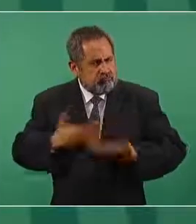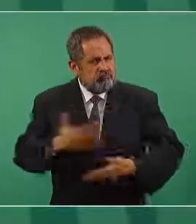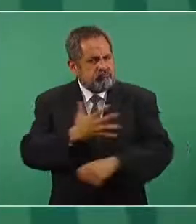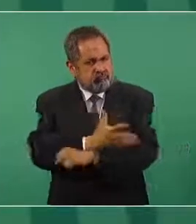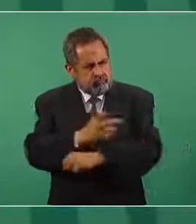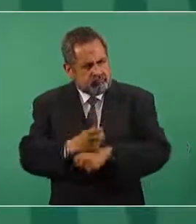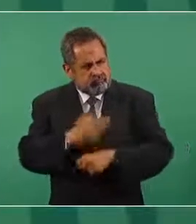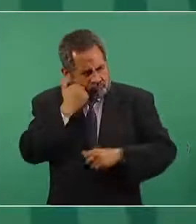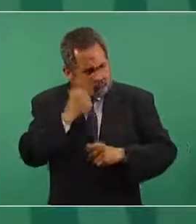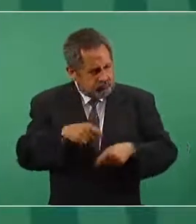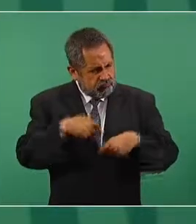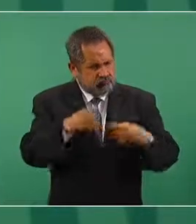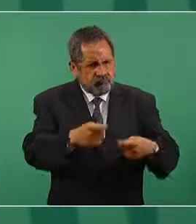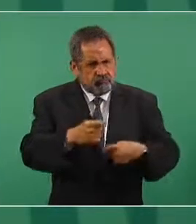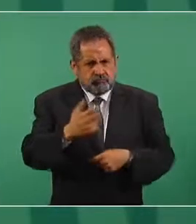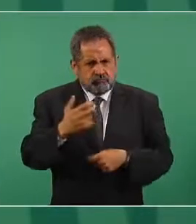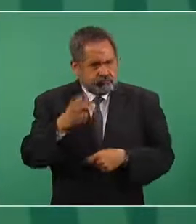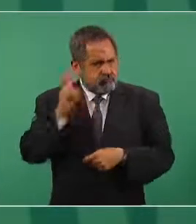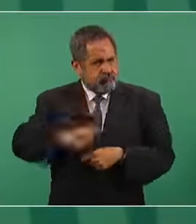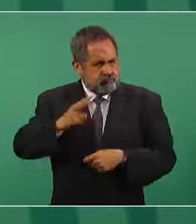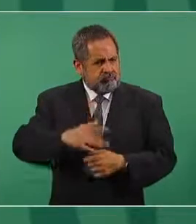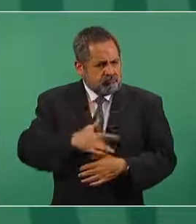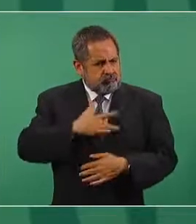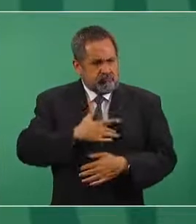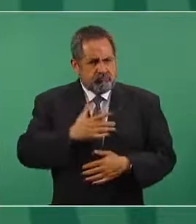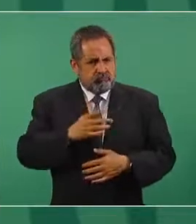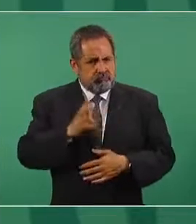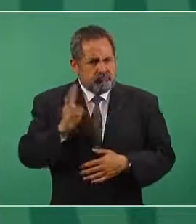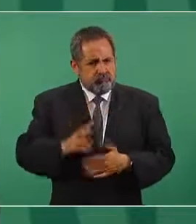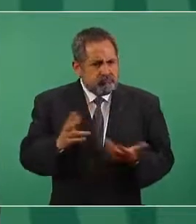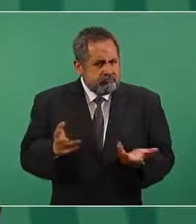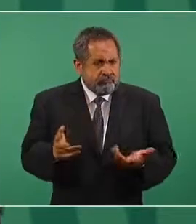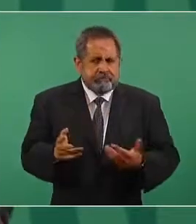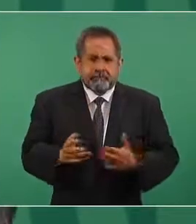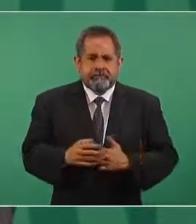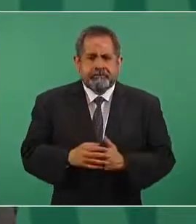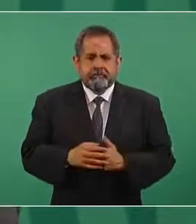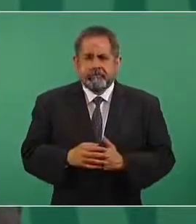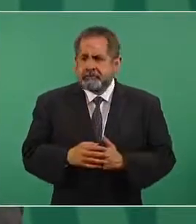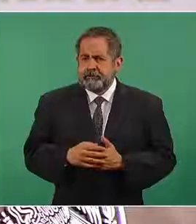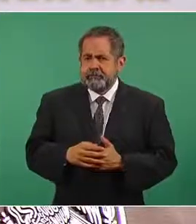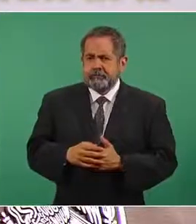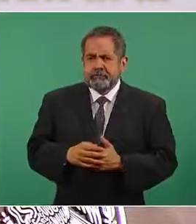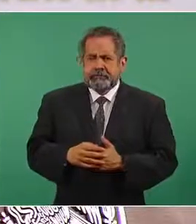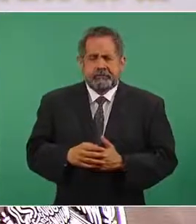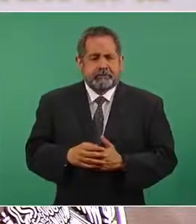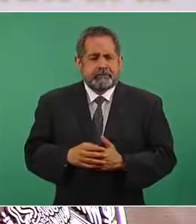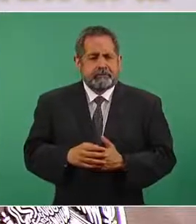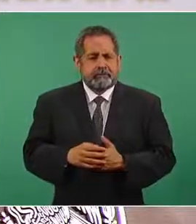cuando lo que se quiere es que se